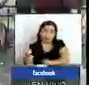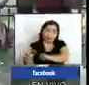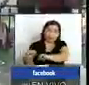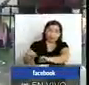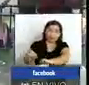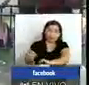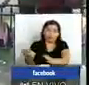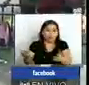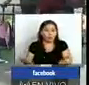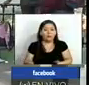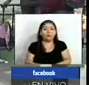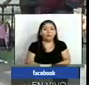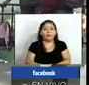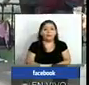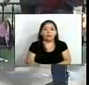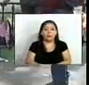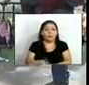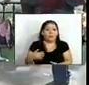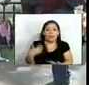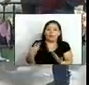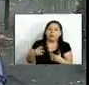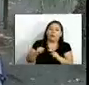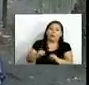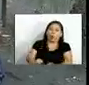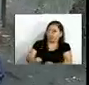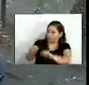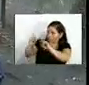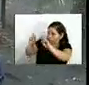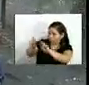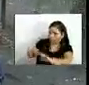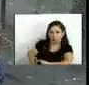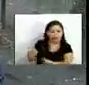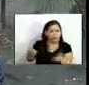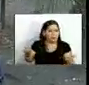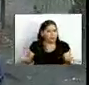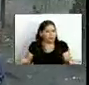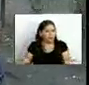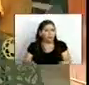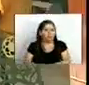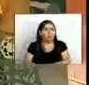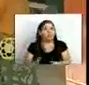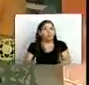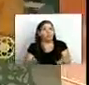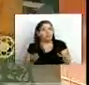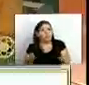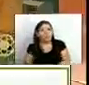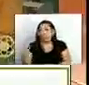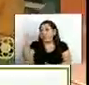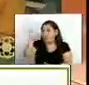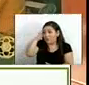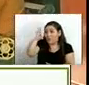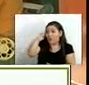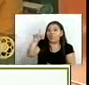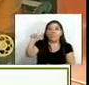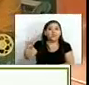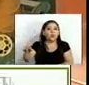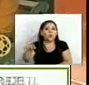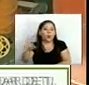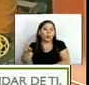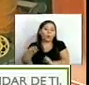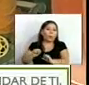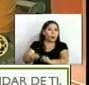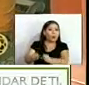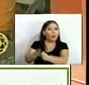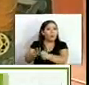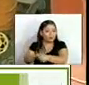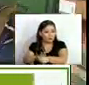esa prueba no se la van a hacer ya a un cadáver, porque solo sería para saber si murió o no murió de